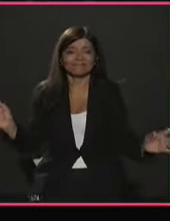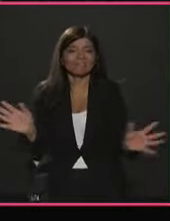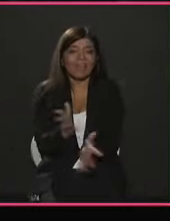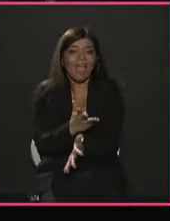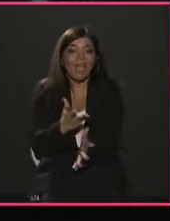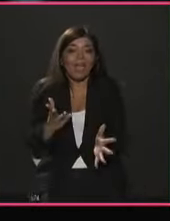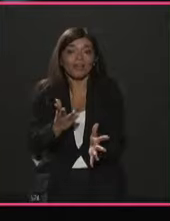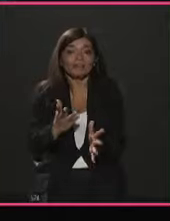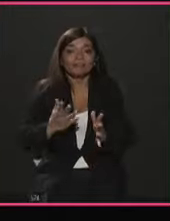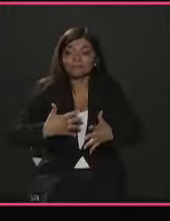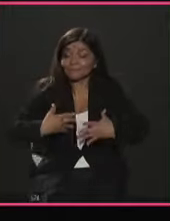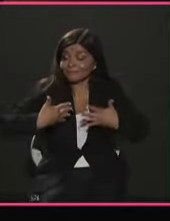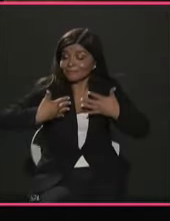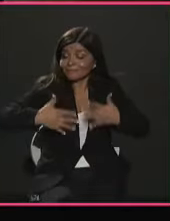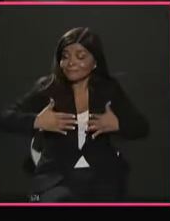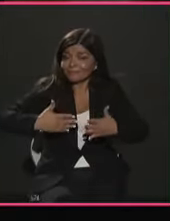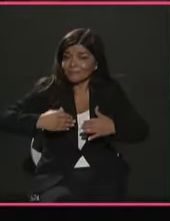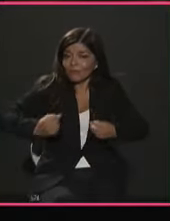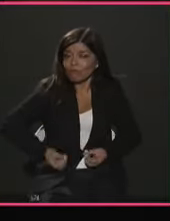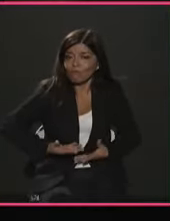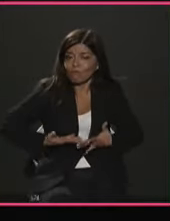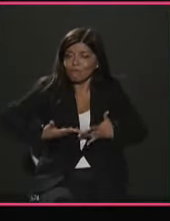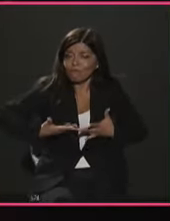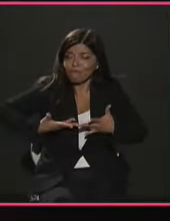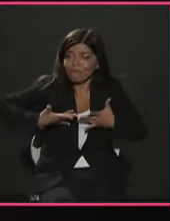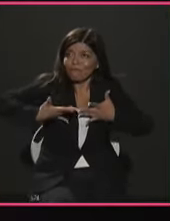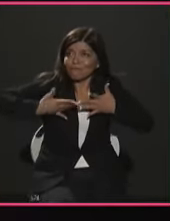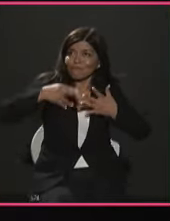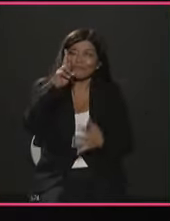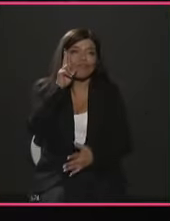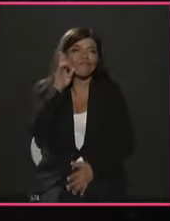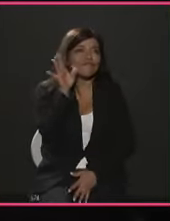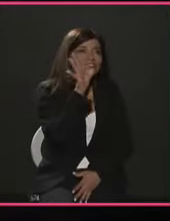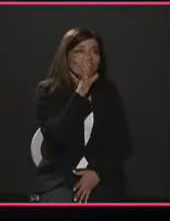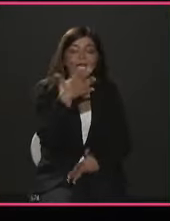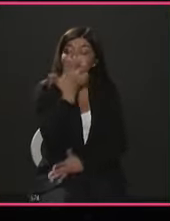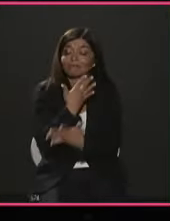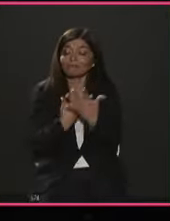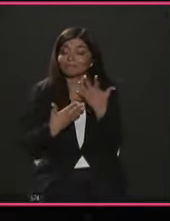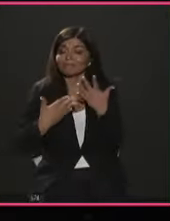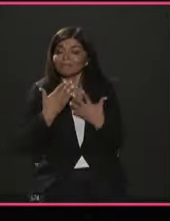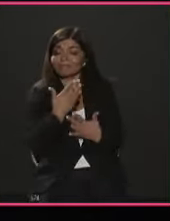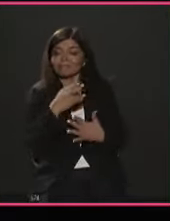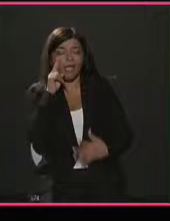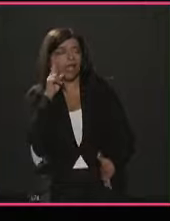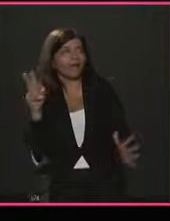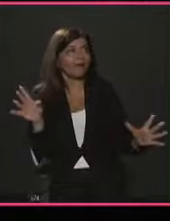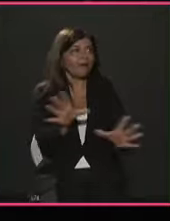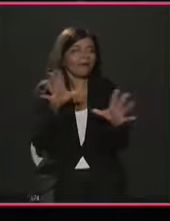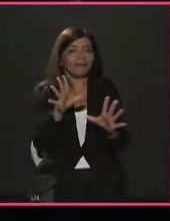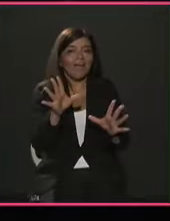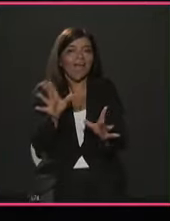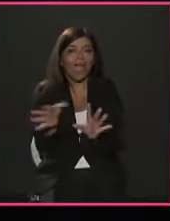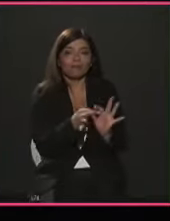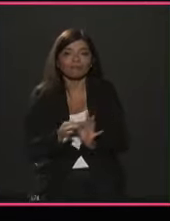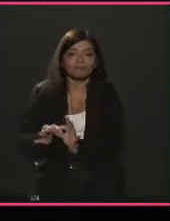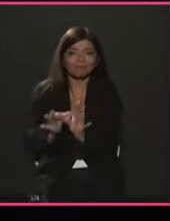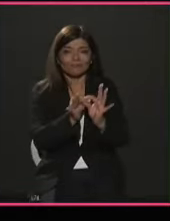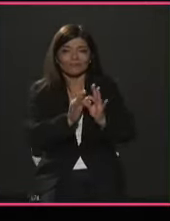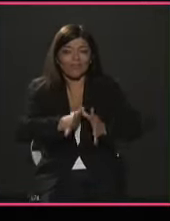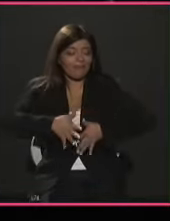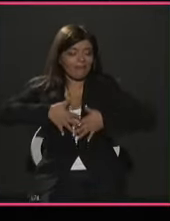Noa yo estoy encendida en pano Violeta Estoy Bien protegida atenta a las señales todo en sincronía en la